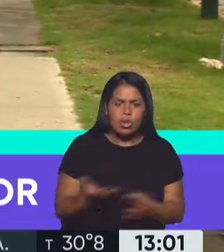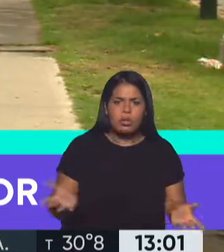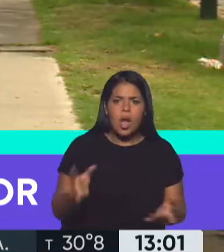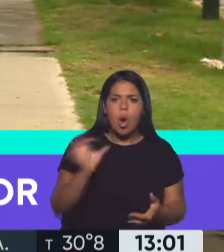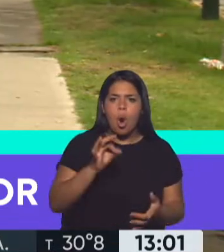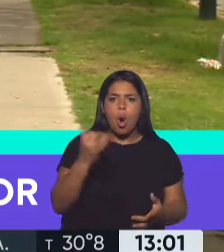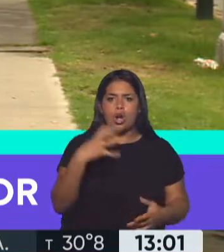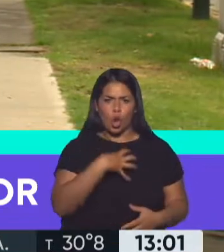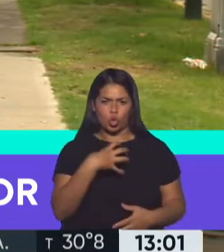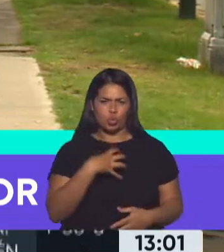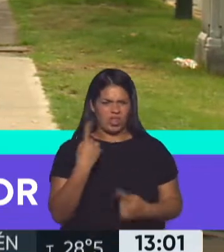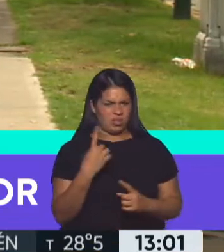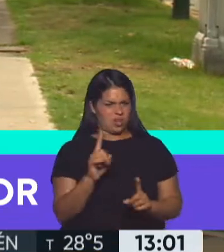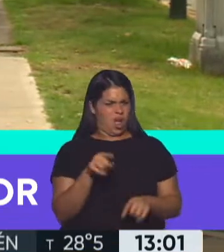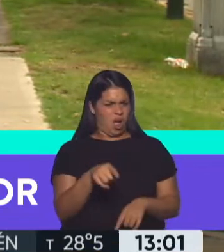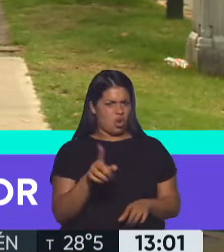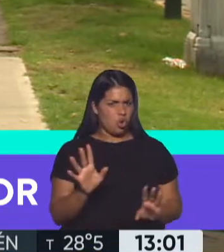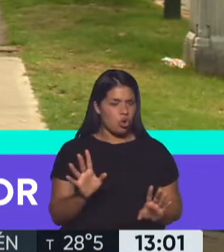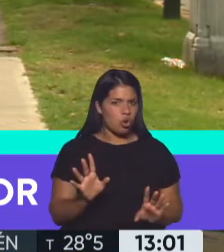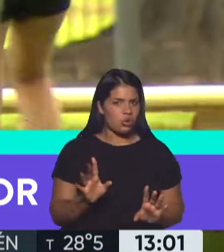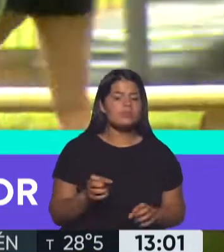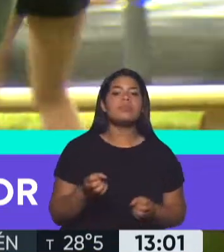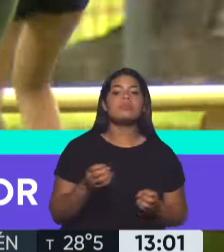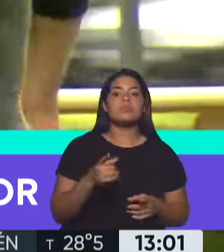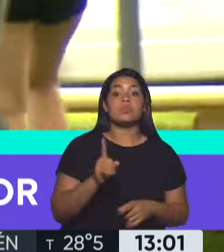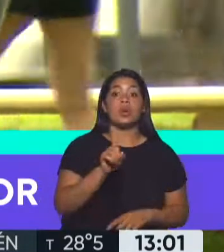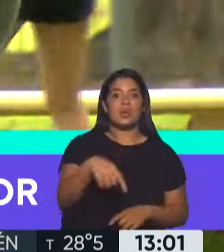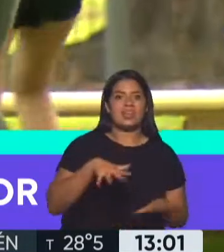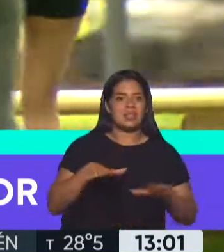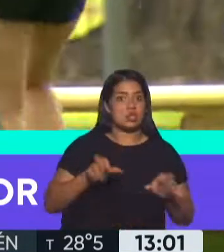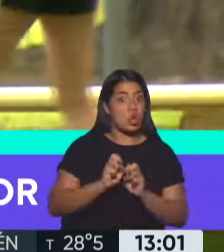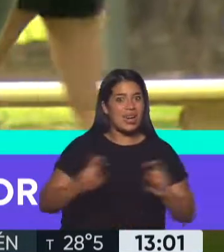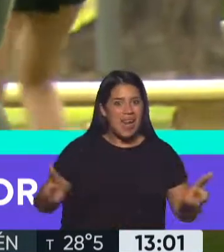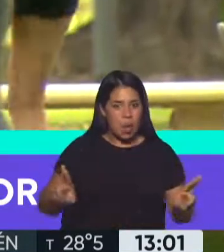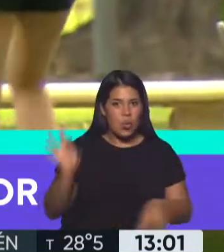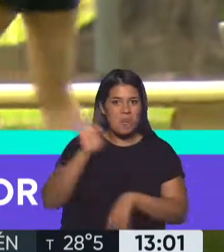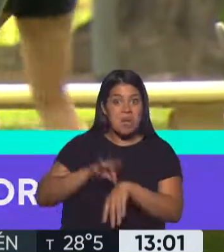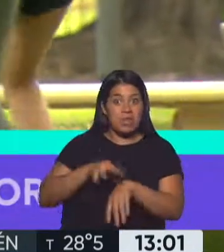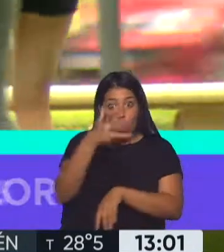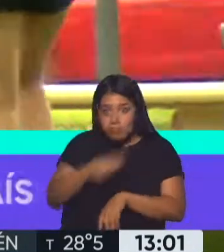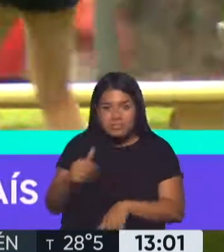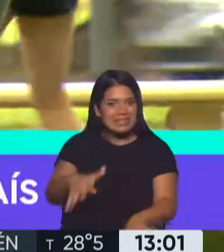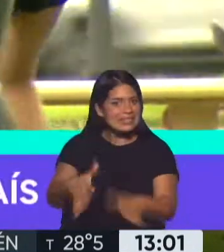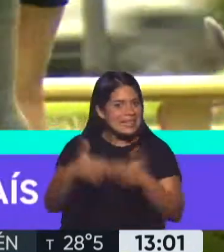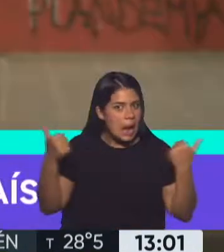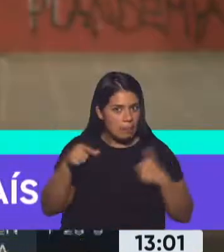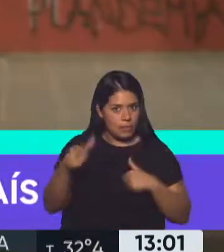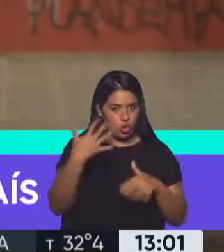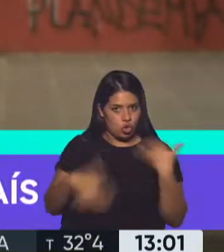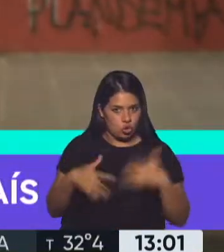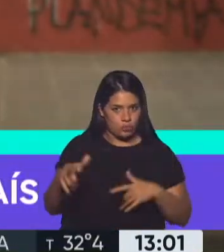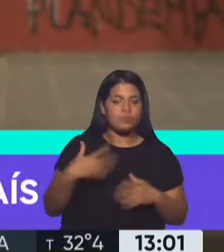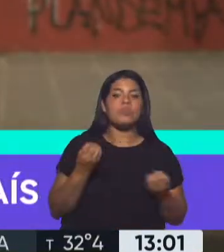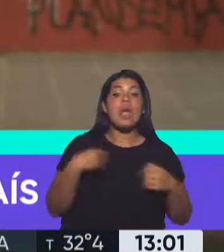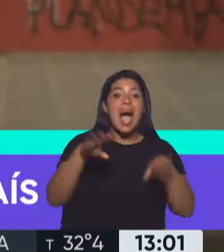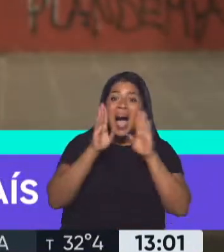síntomas que transforma este cuadro en un cuadro grave que requiere atención médica inmediata. Asegurarnos la hidratación y estar muy